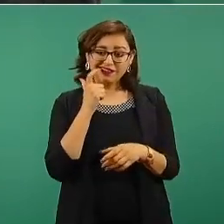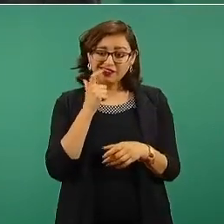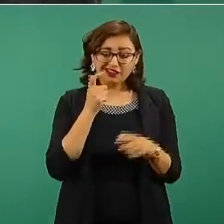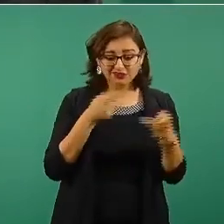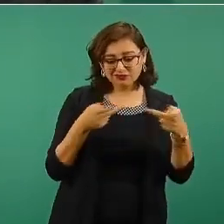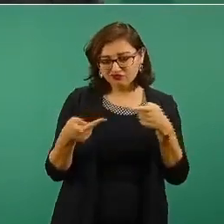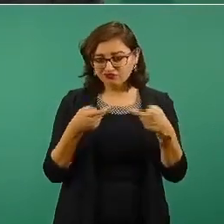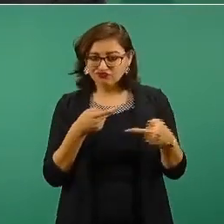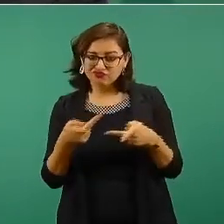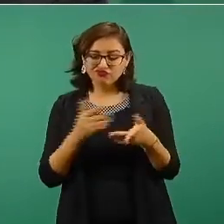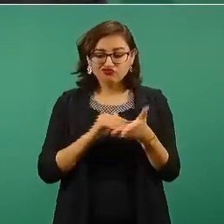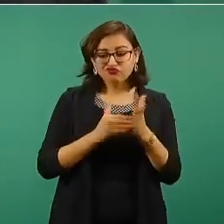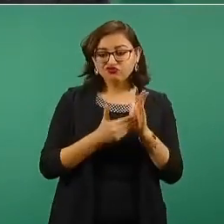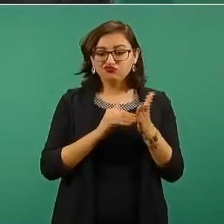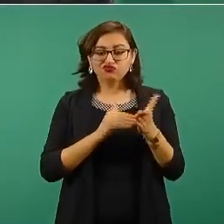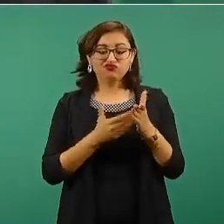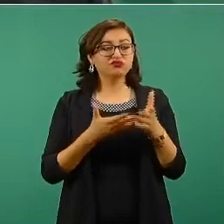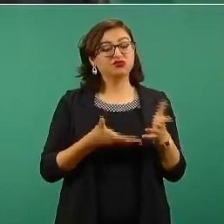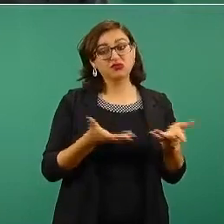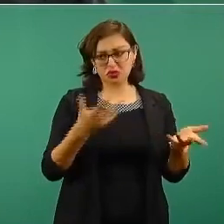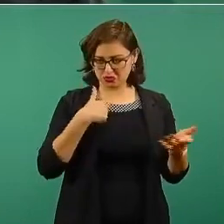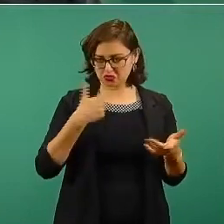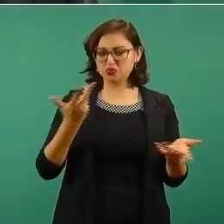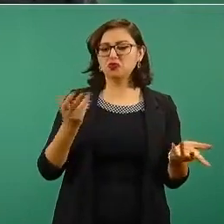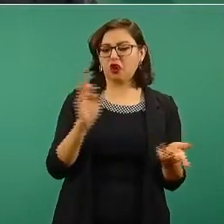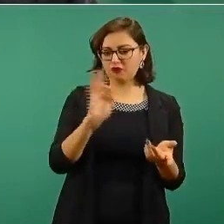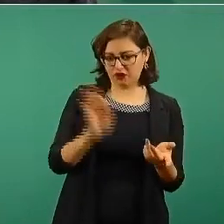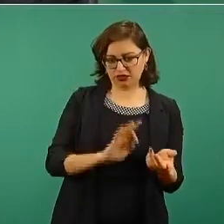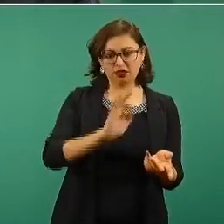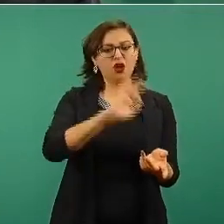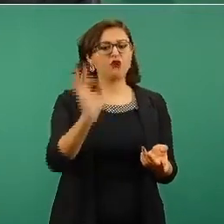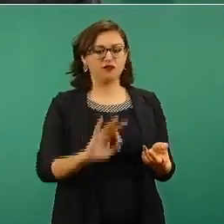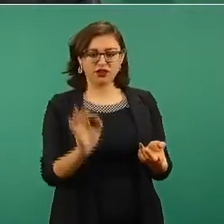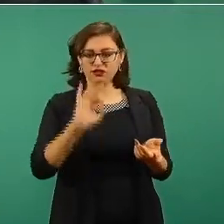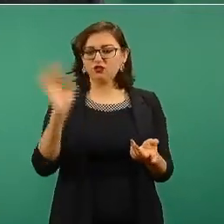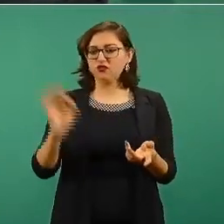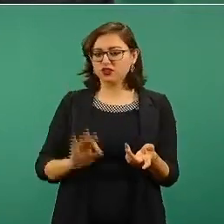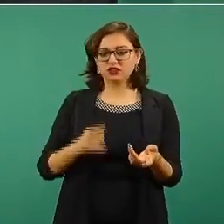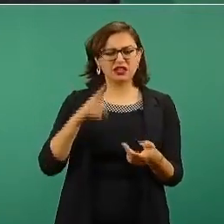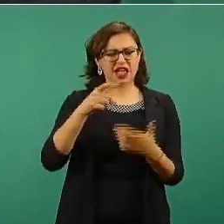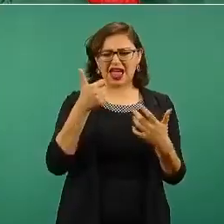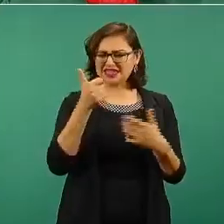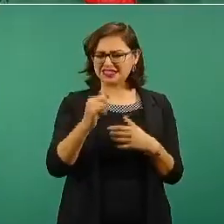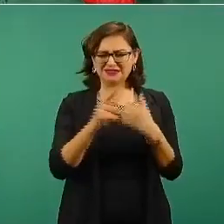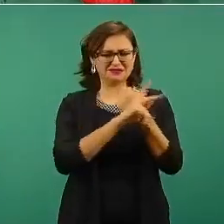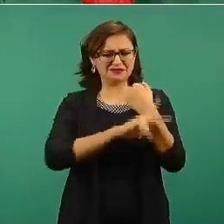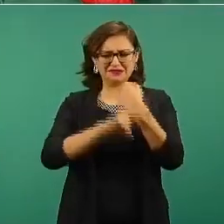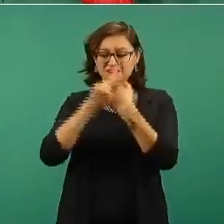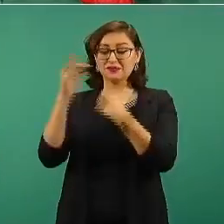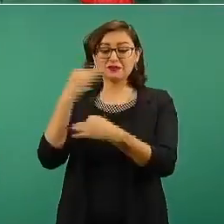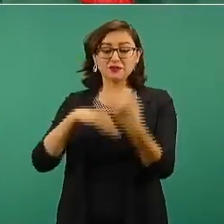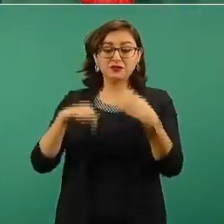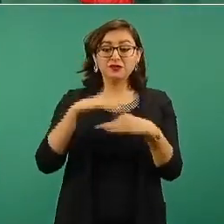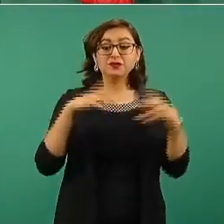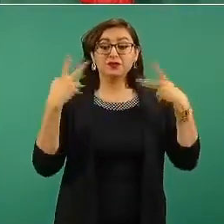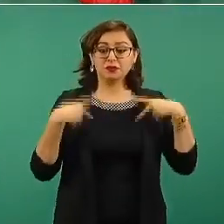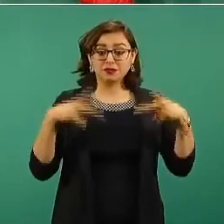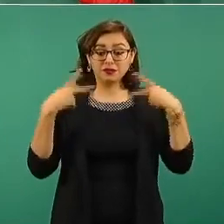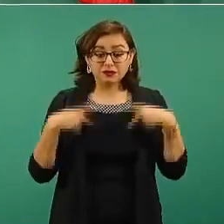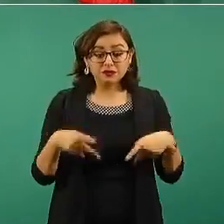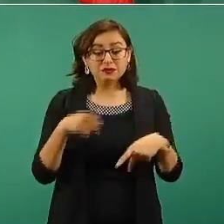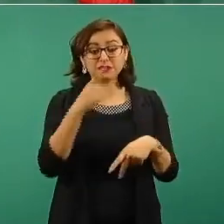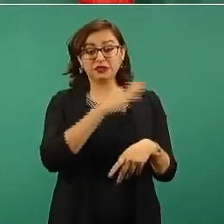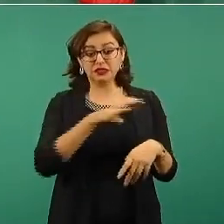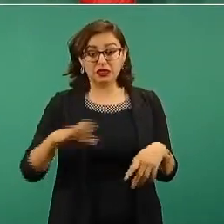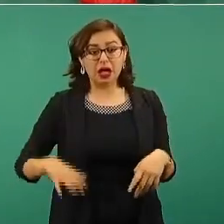estrategias. Casi le decían a la gente, a los candidatos: si